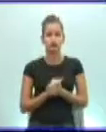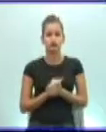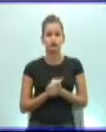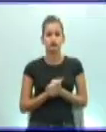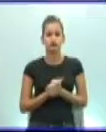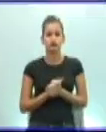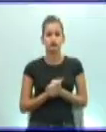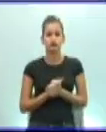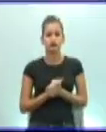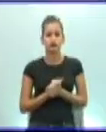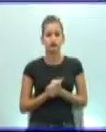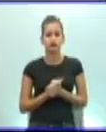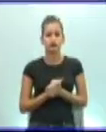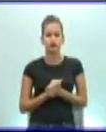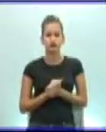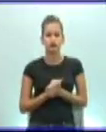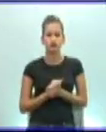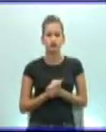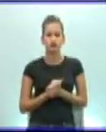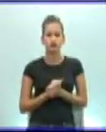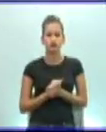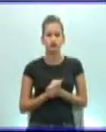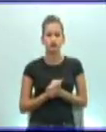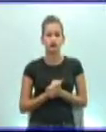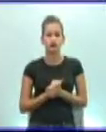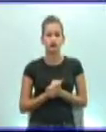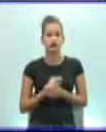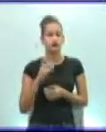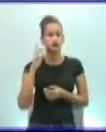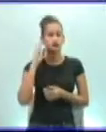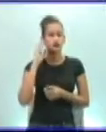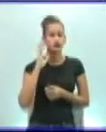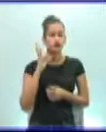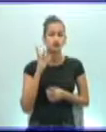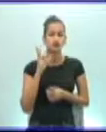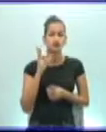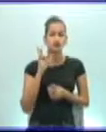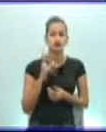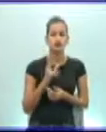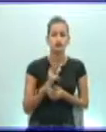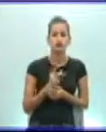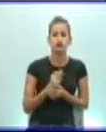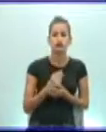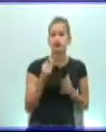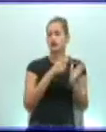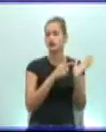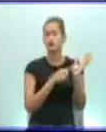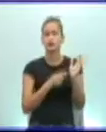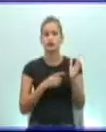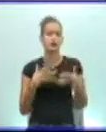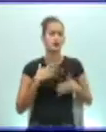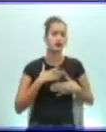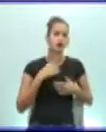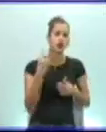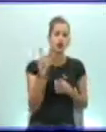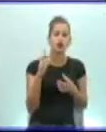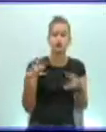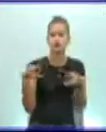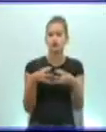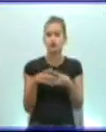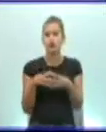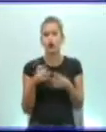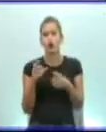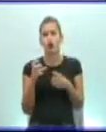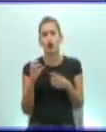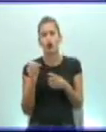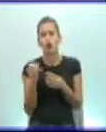existiera intersección entre ellos, pero recuerden que son los números, es decir, los elementos que pertenecen a un conjunto o pertenecen al